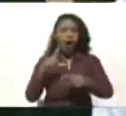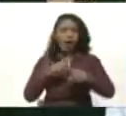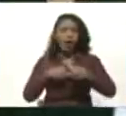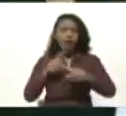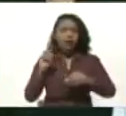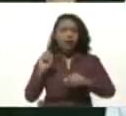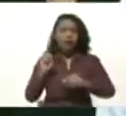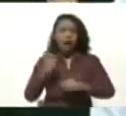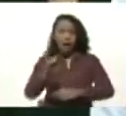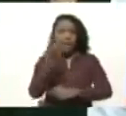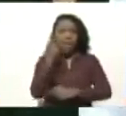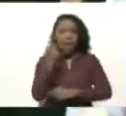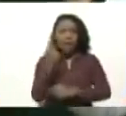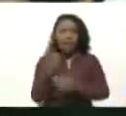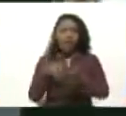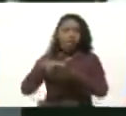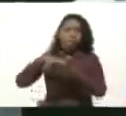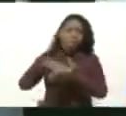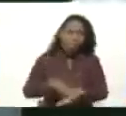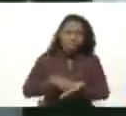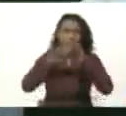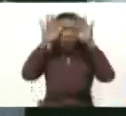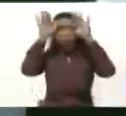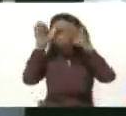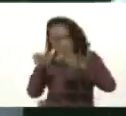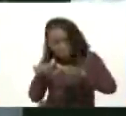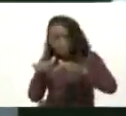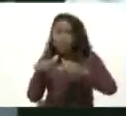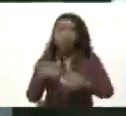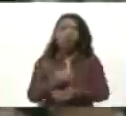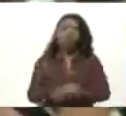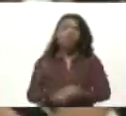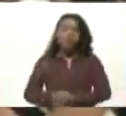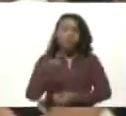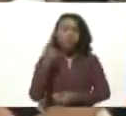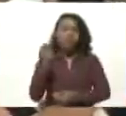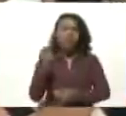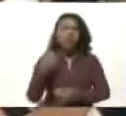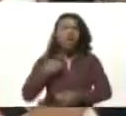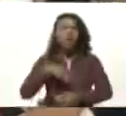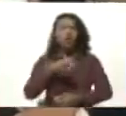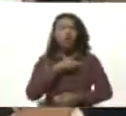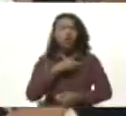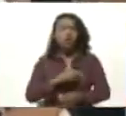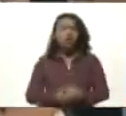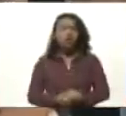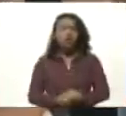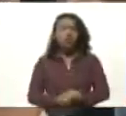jamás se doblegará, jamás. Y nosotros...